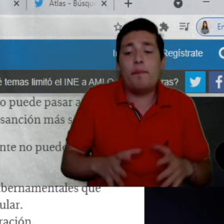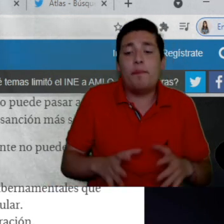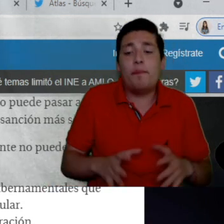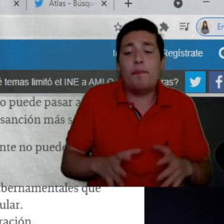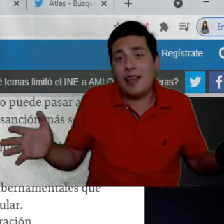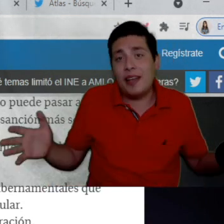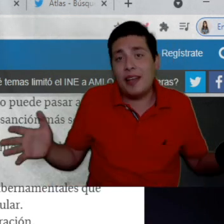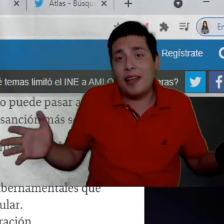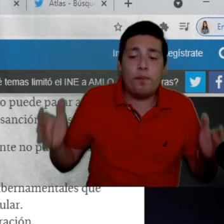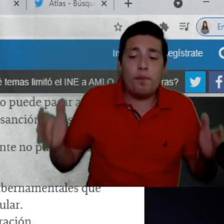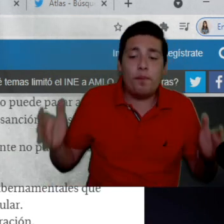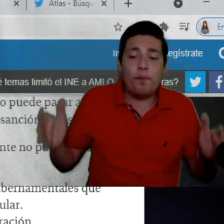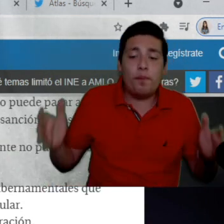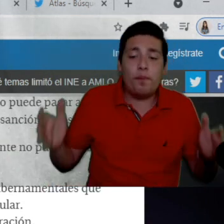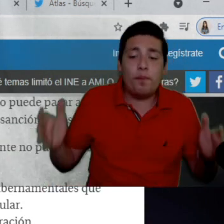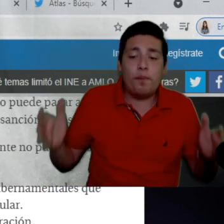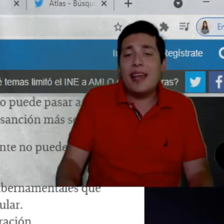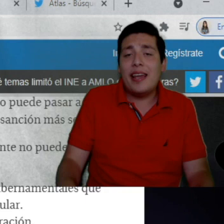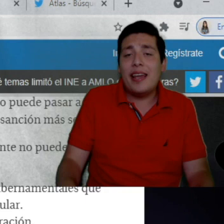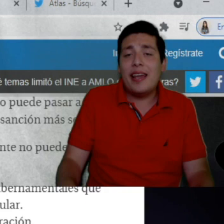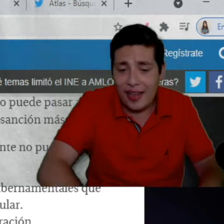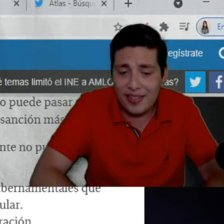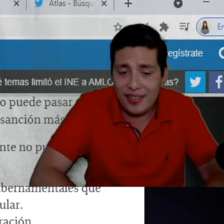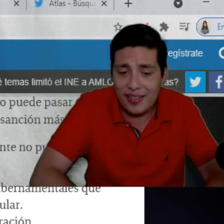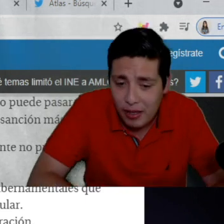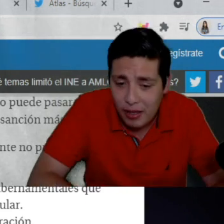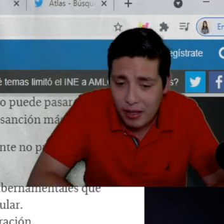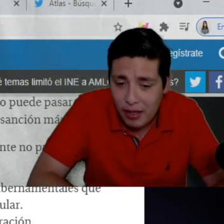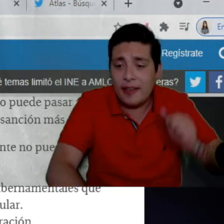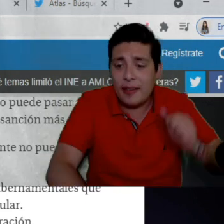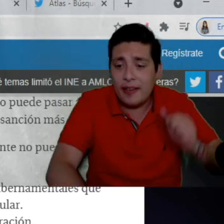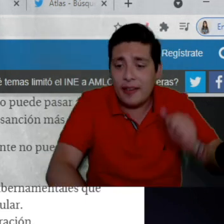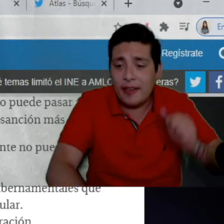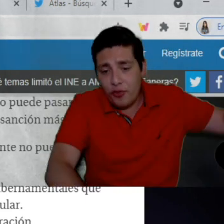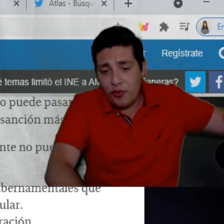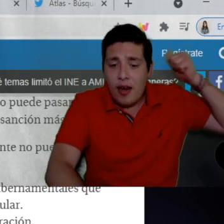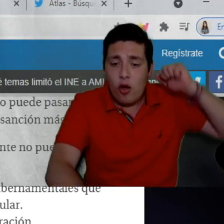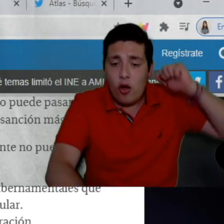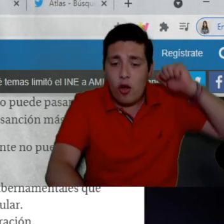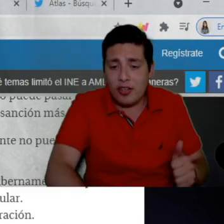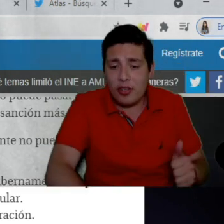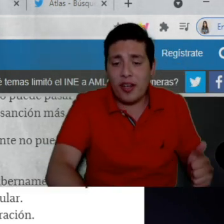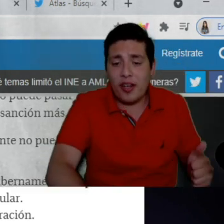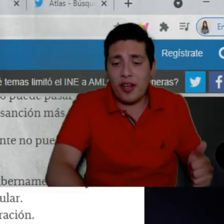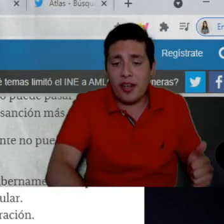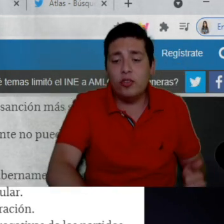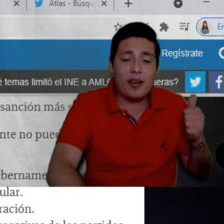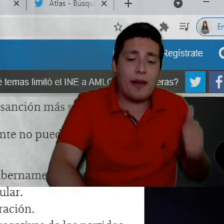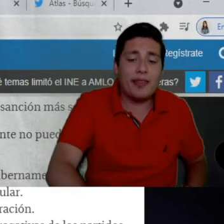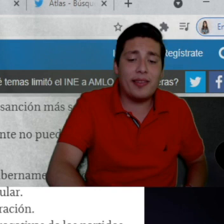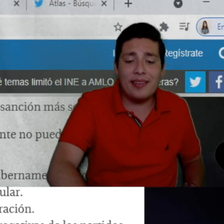que el presidente ya no podrá tocar en sus conferencias matutinas. Difundir logros de gobierno o